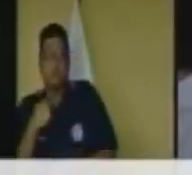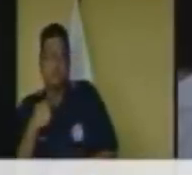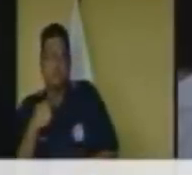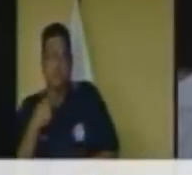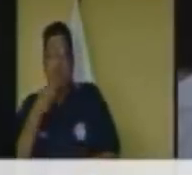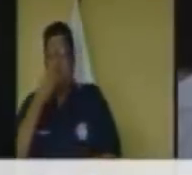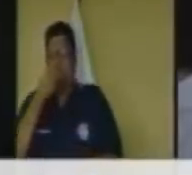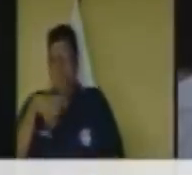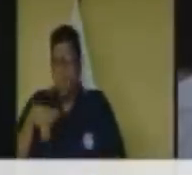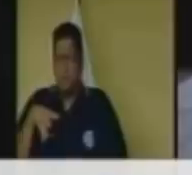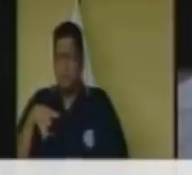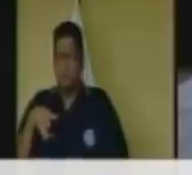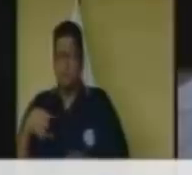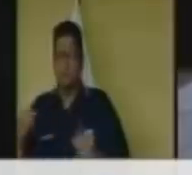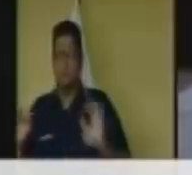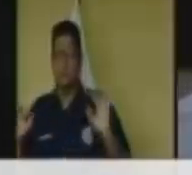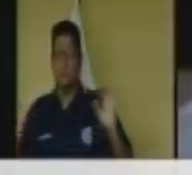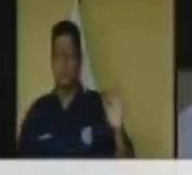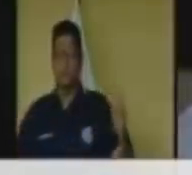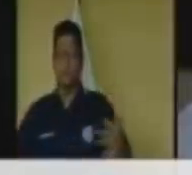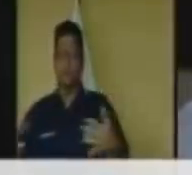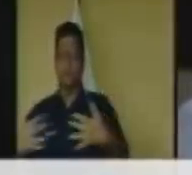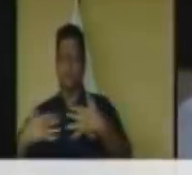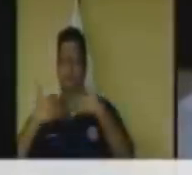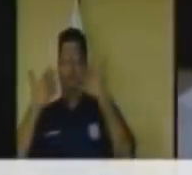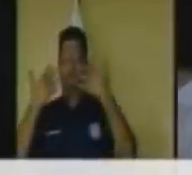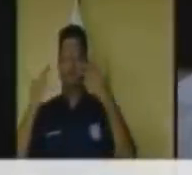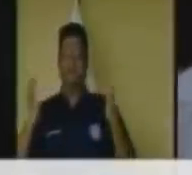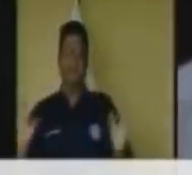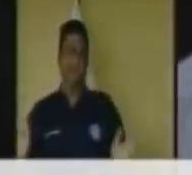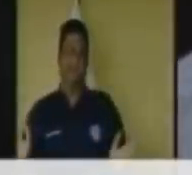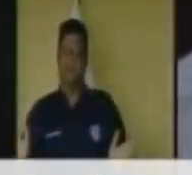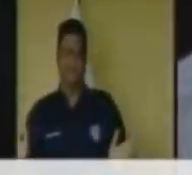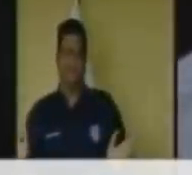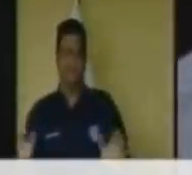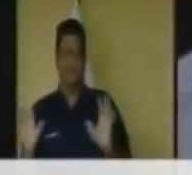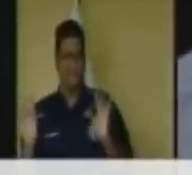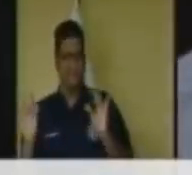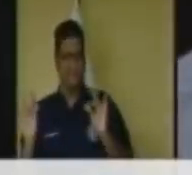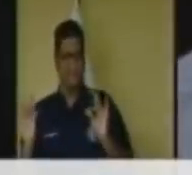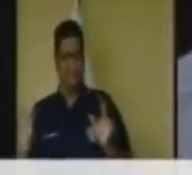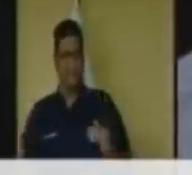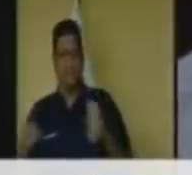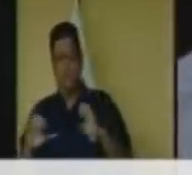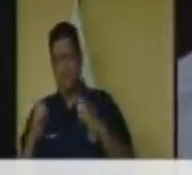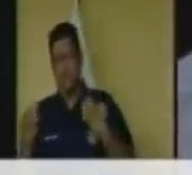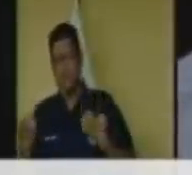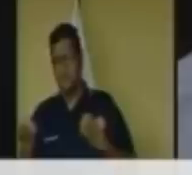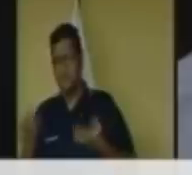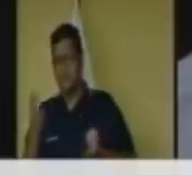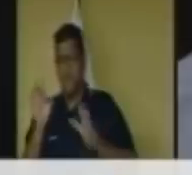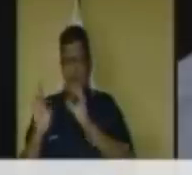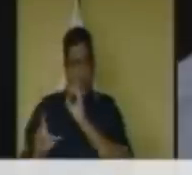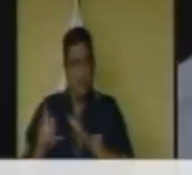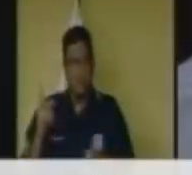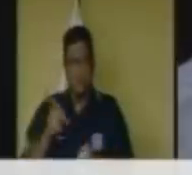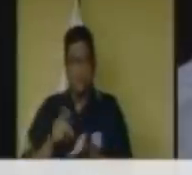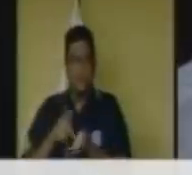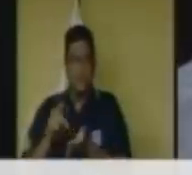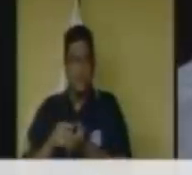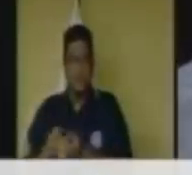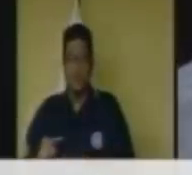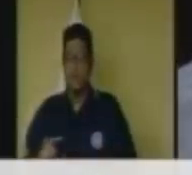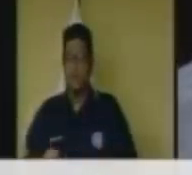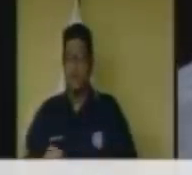paciente generalmente recibe algunos medicamentos que le crean baja en sus defensas y eso lo hace más